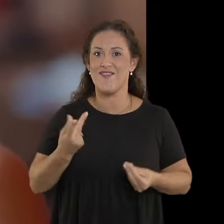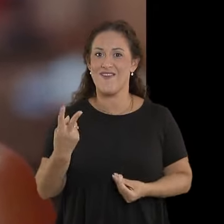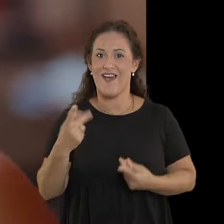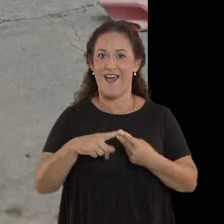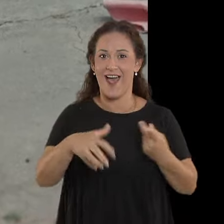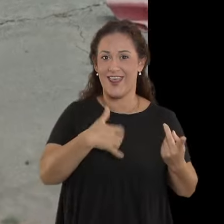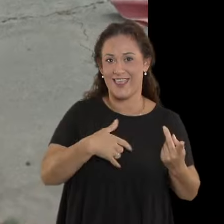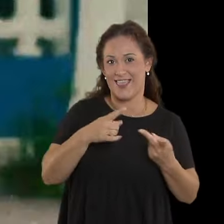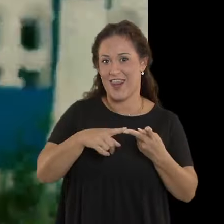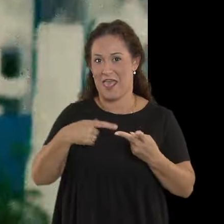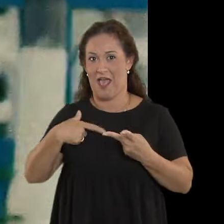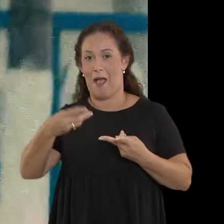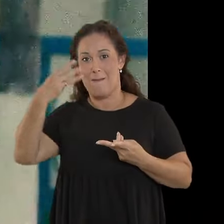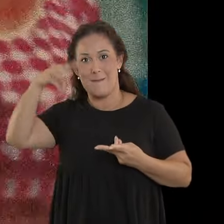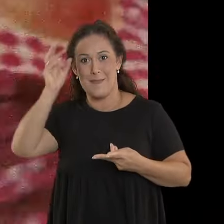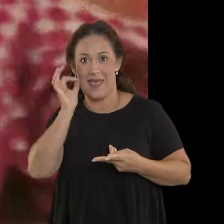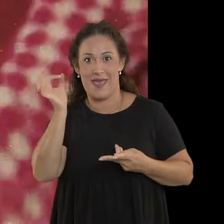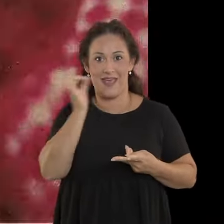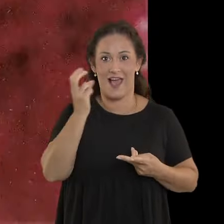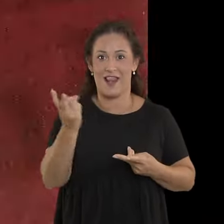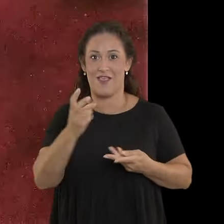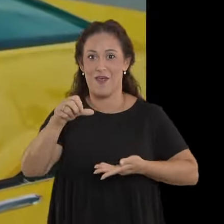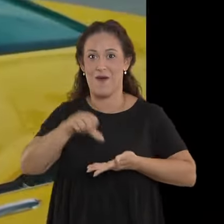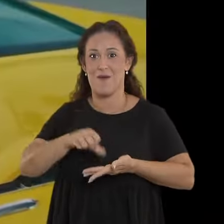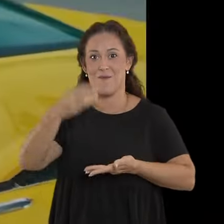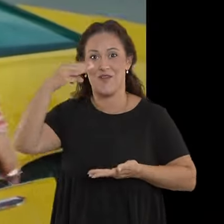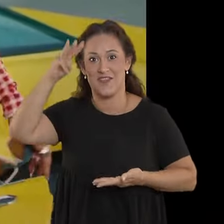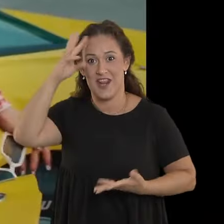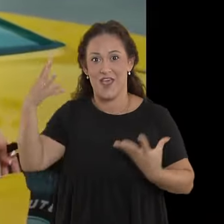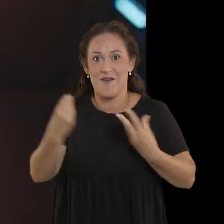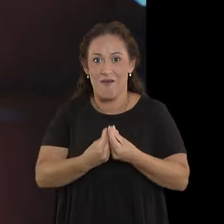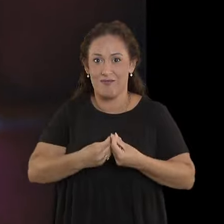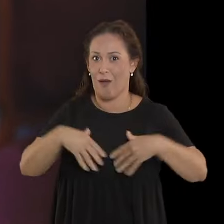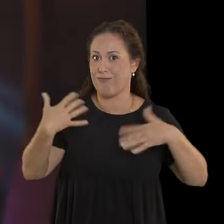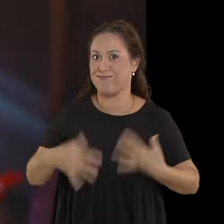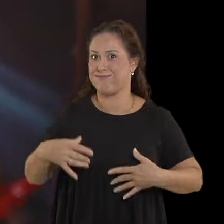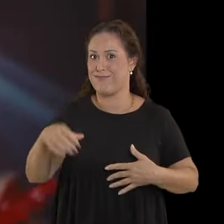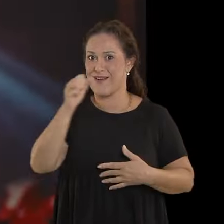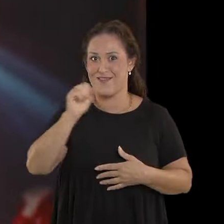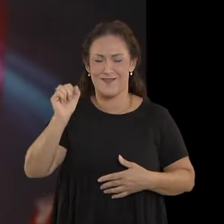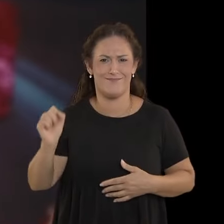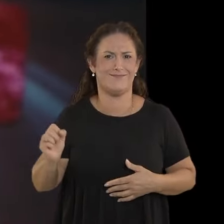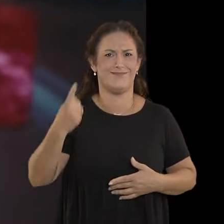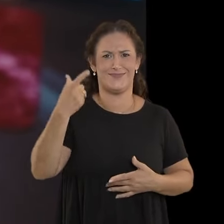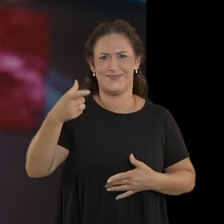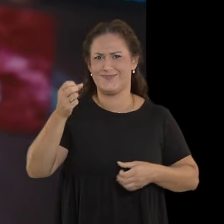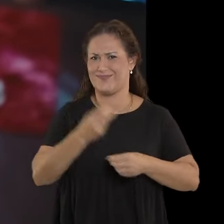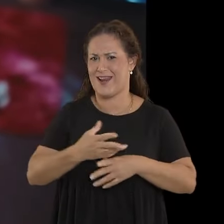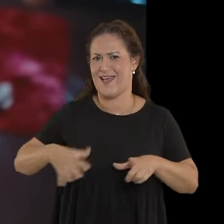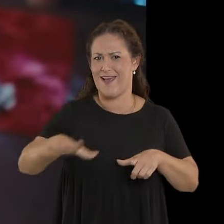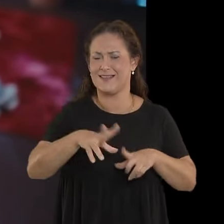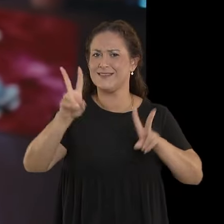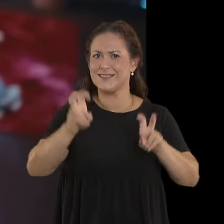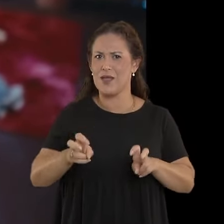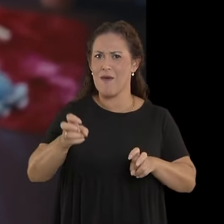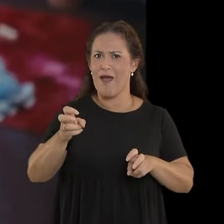icono de Argentina y una leyenda de México juntas en Monterrey? Eso olía a licor de hit en cada esquina de la cantina. ¿Qué es eso